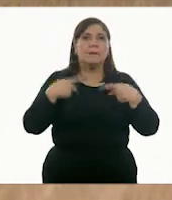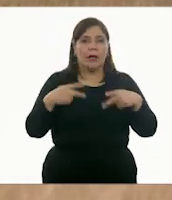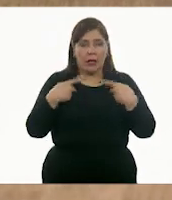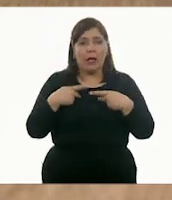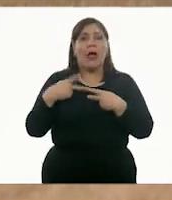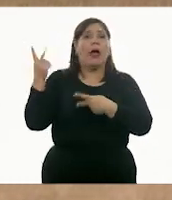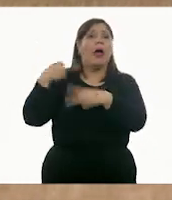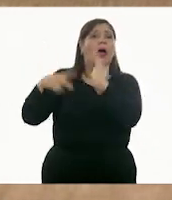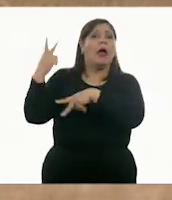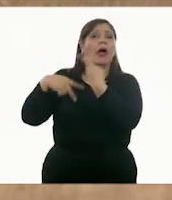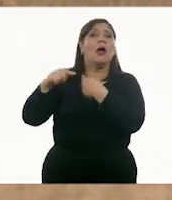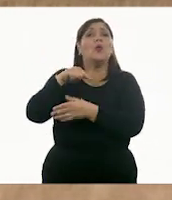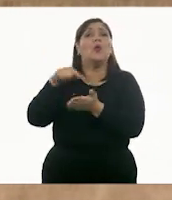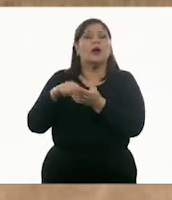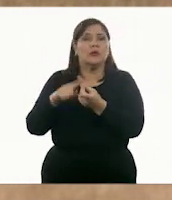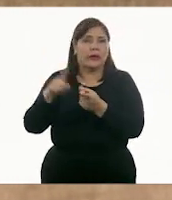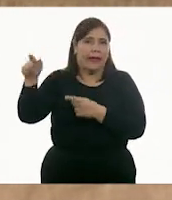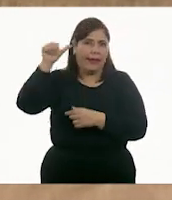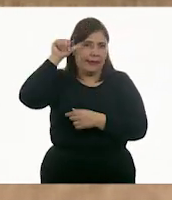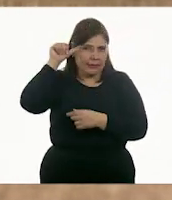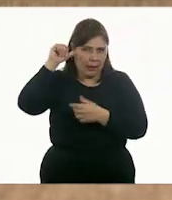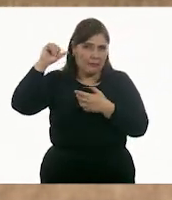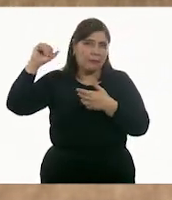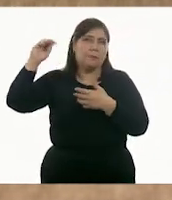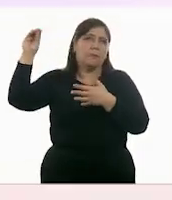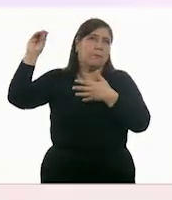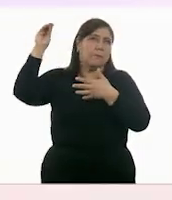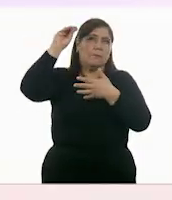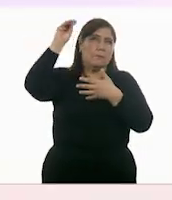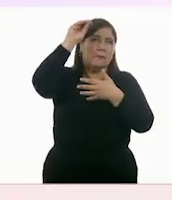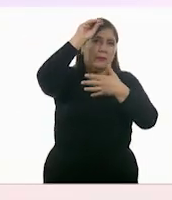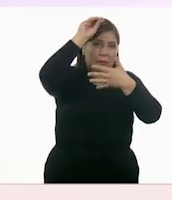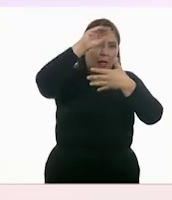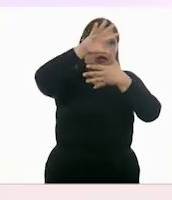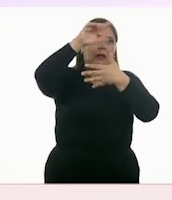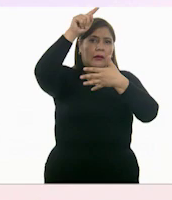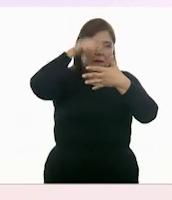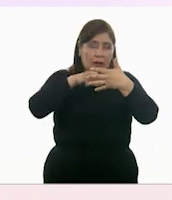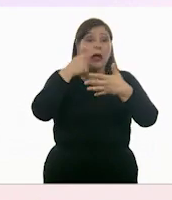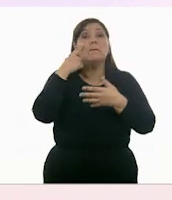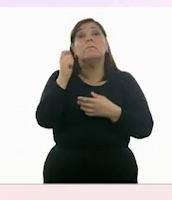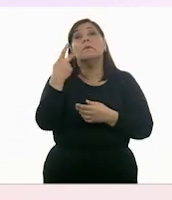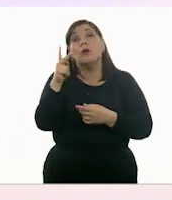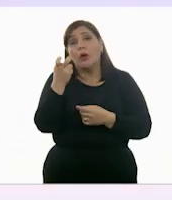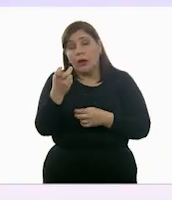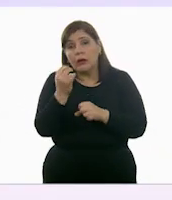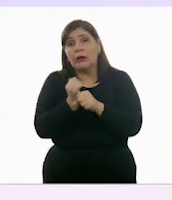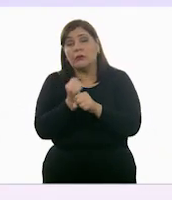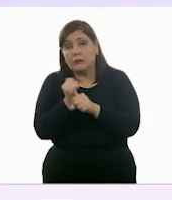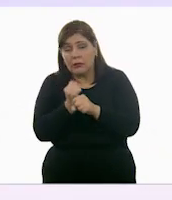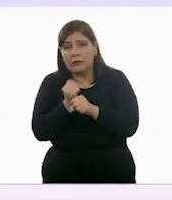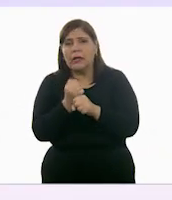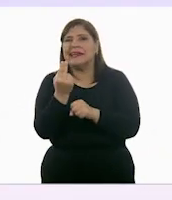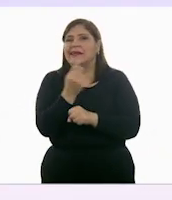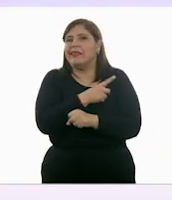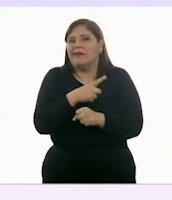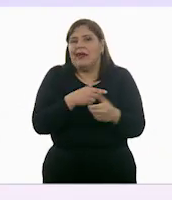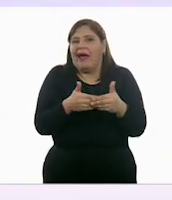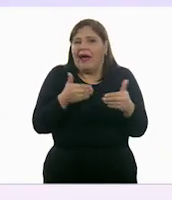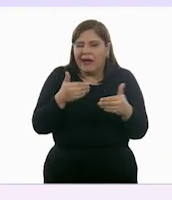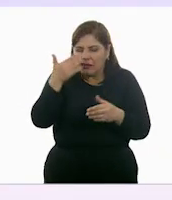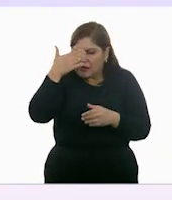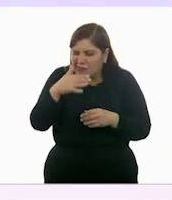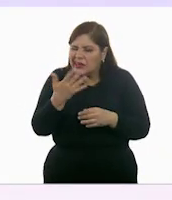oleadas. Para los investigadores modernos, resulta importante conocer las fechas precisas y